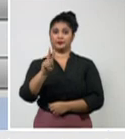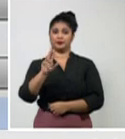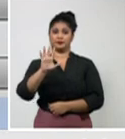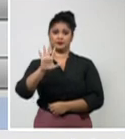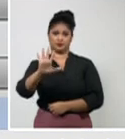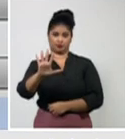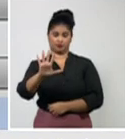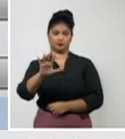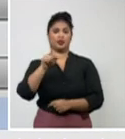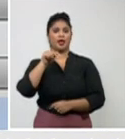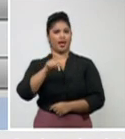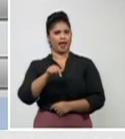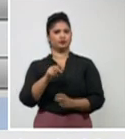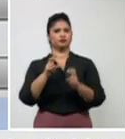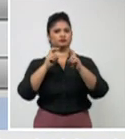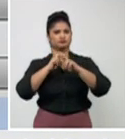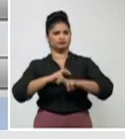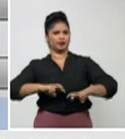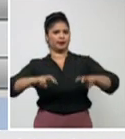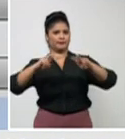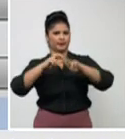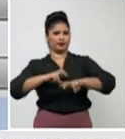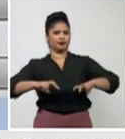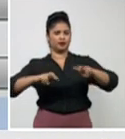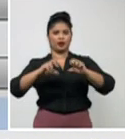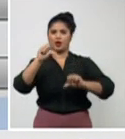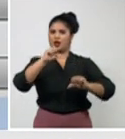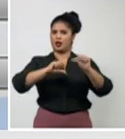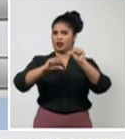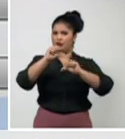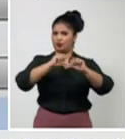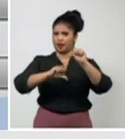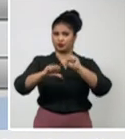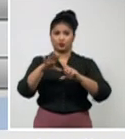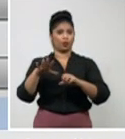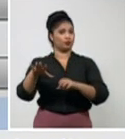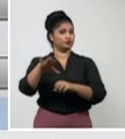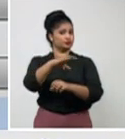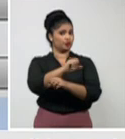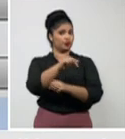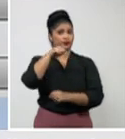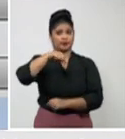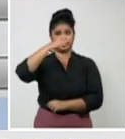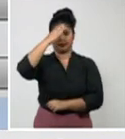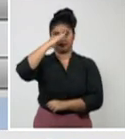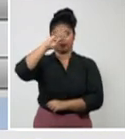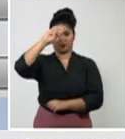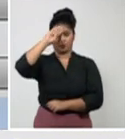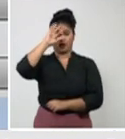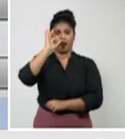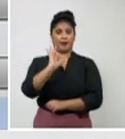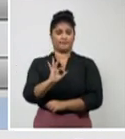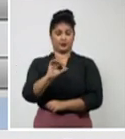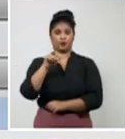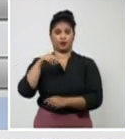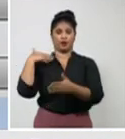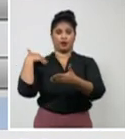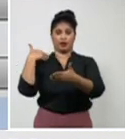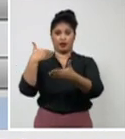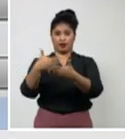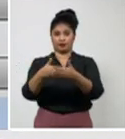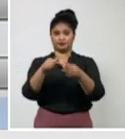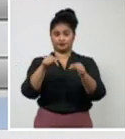de biología molecular. Ya con este resultado del día de hoy, pues se acumulan